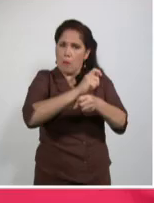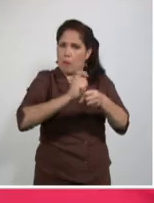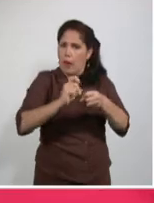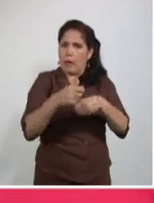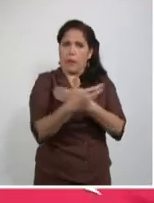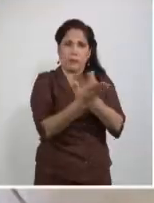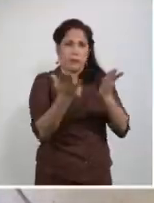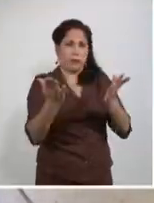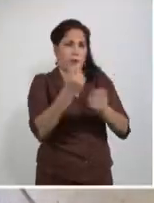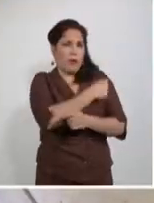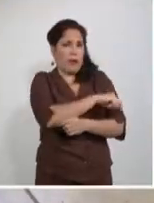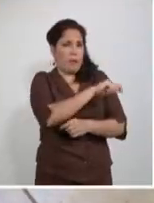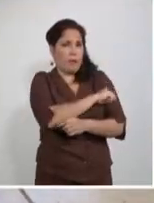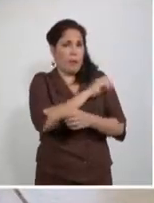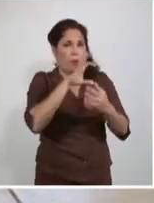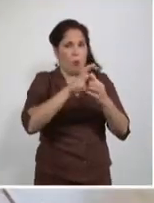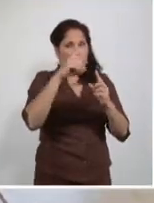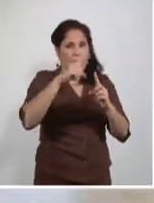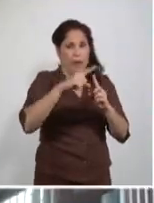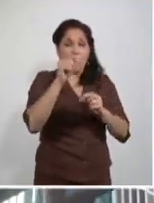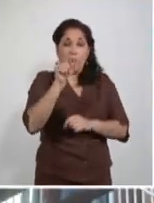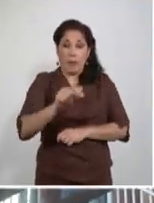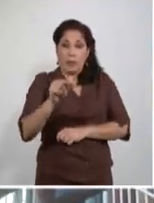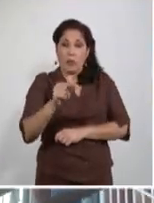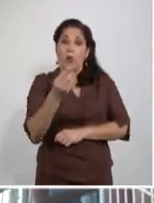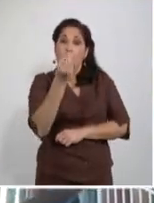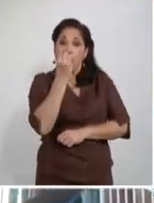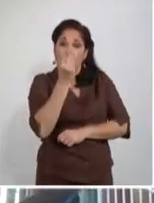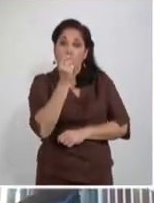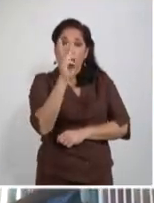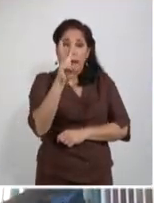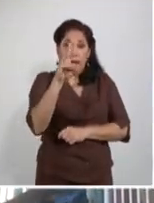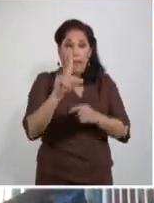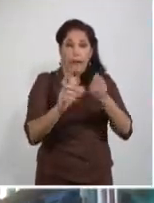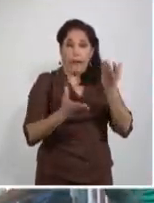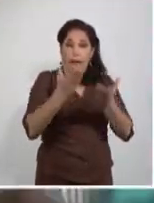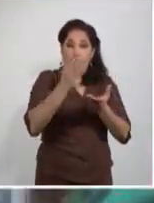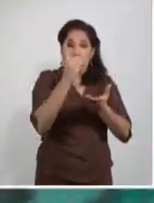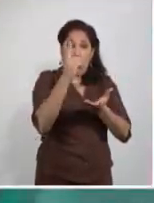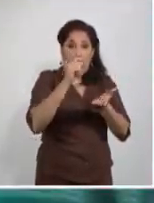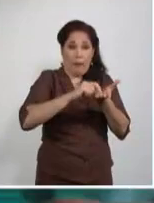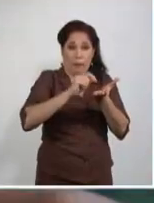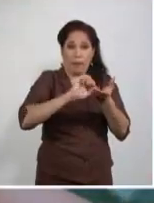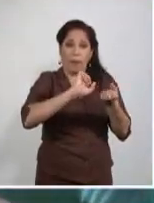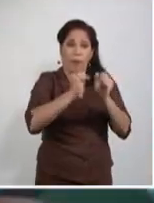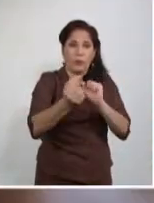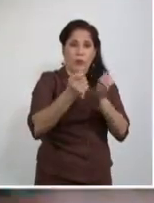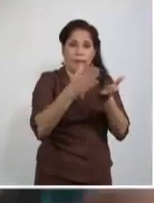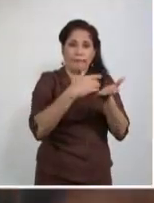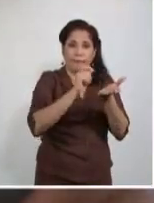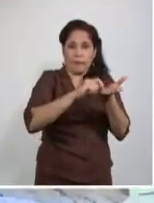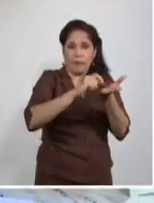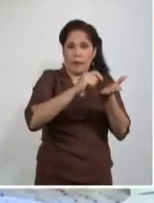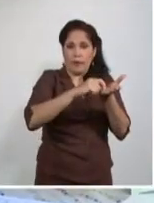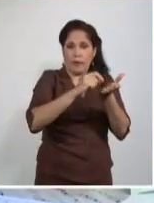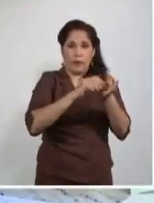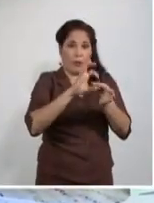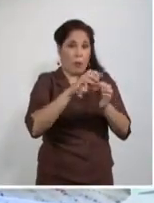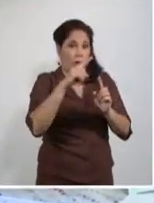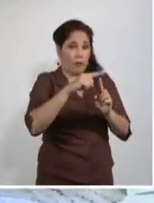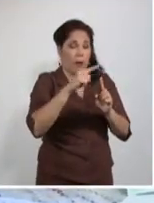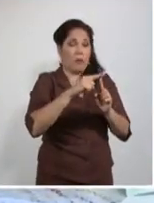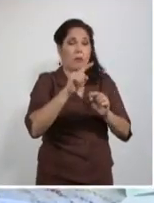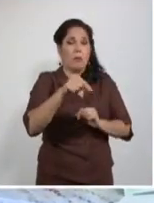a la población. Y aquí vamos a estar. Los consumidores se recibirán 3 libras per cápita controladas por la libreta de abastecimiento durante